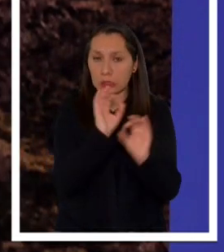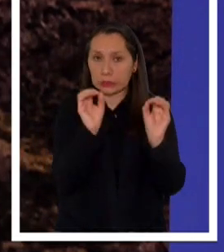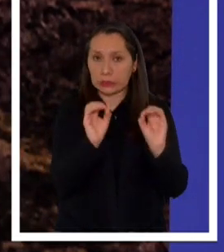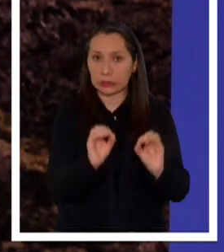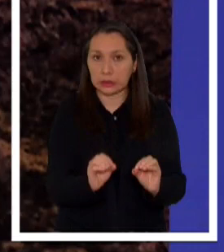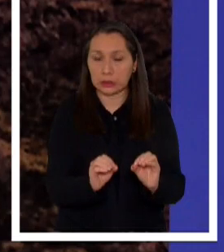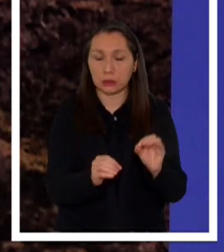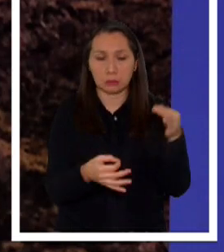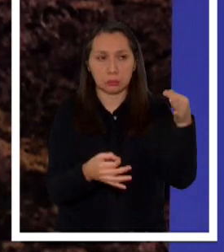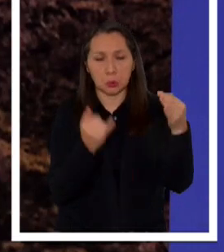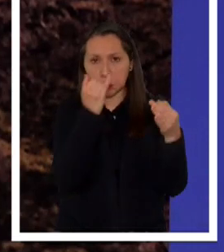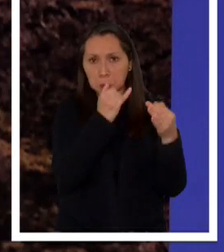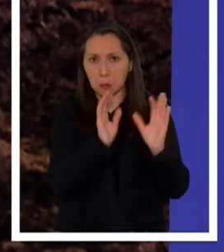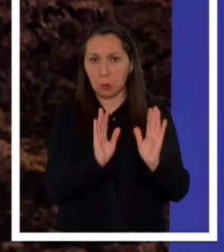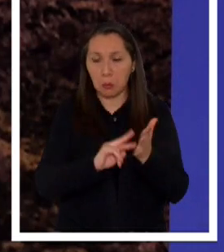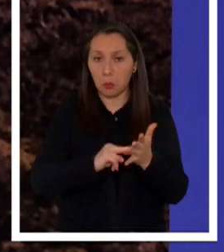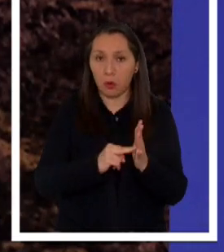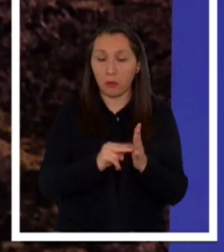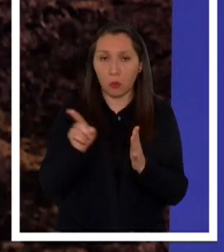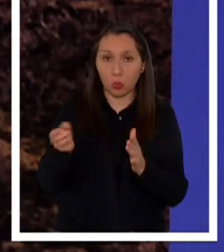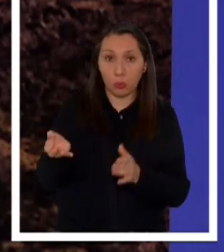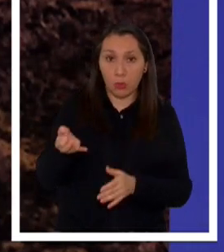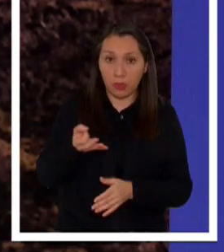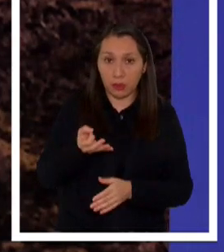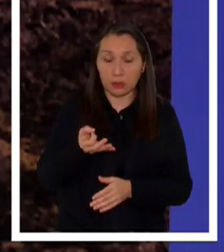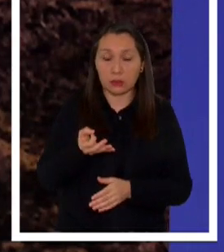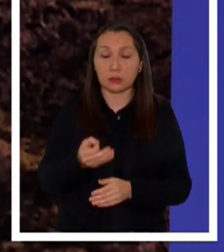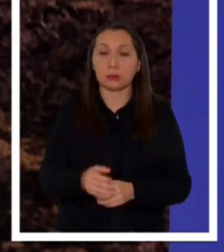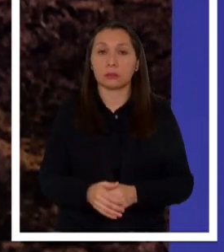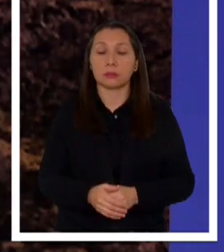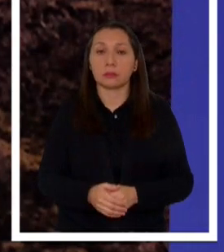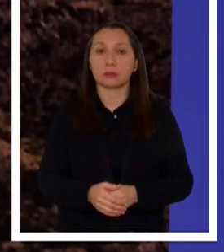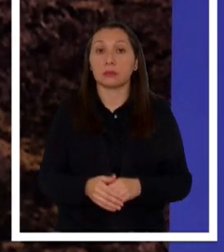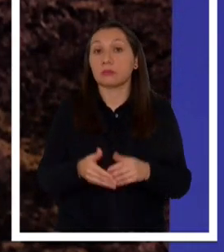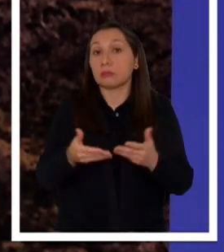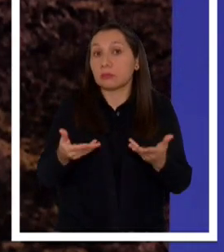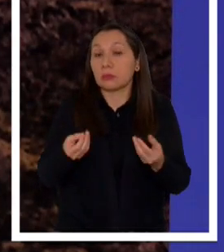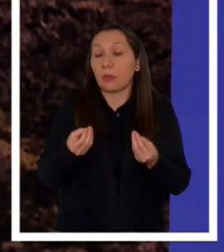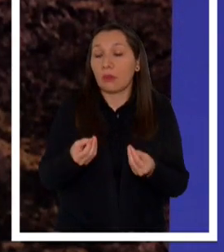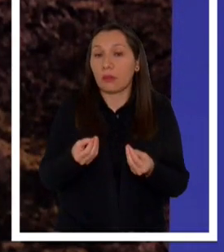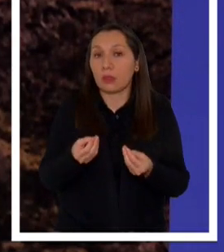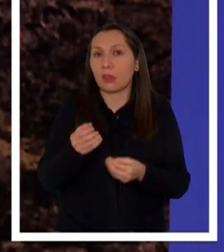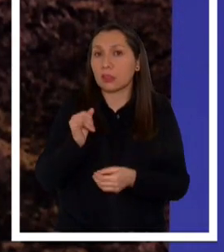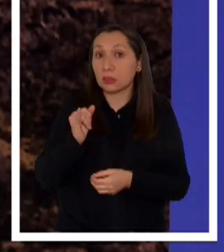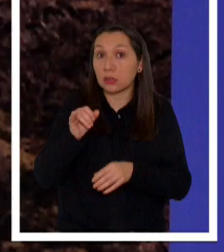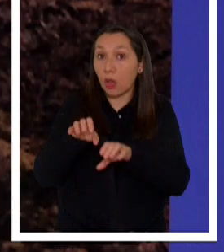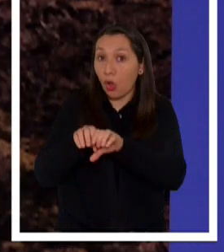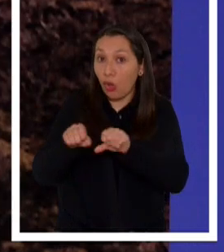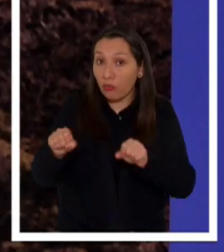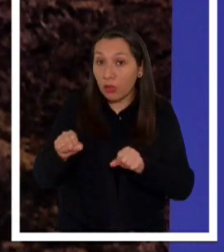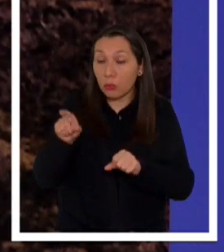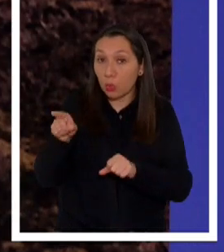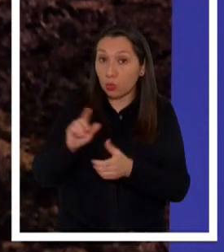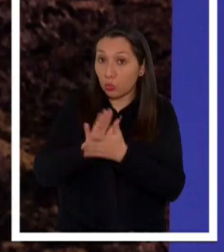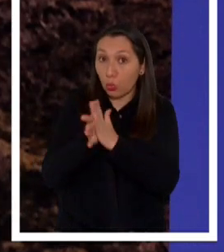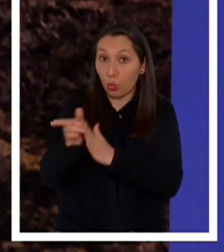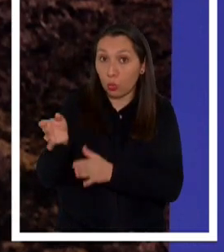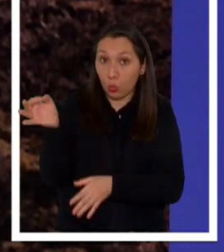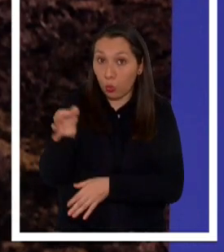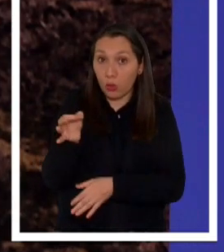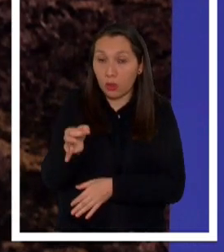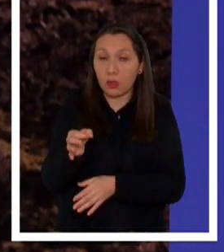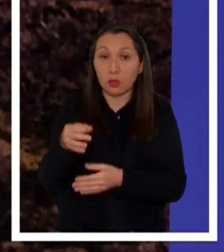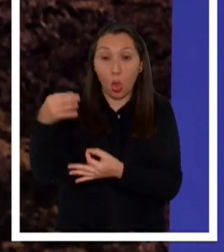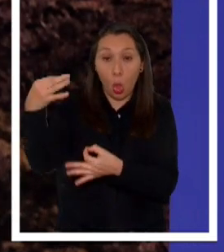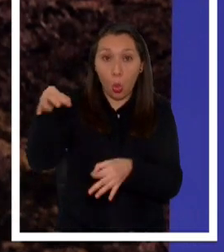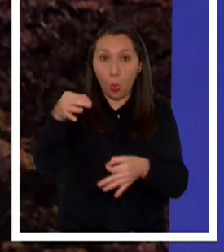ningún ningún reparo como el que usted está señalando evidentemente si Se confirma todo lo que usted señala a